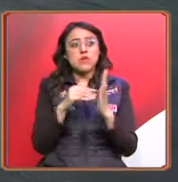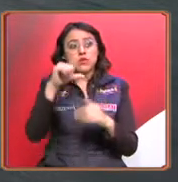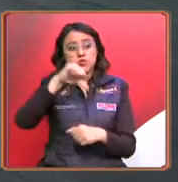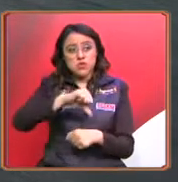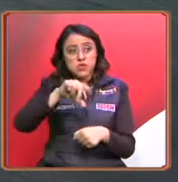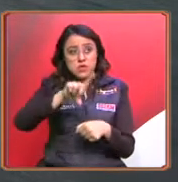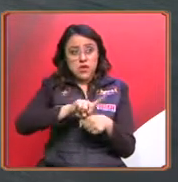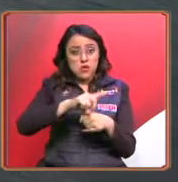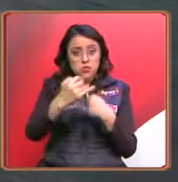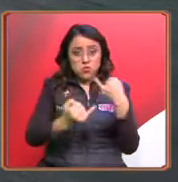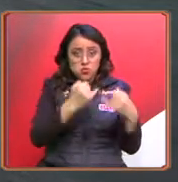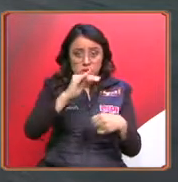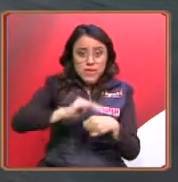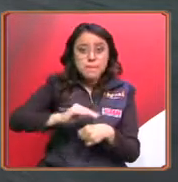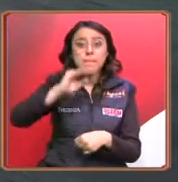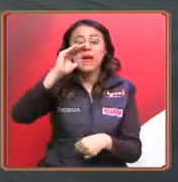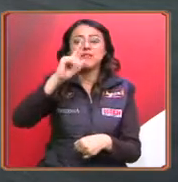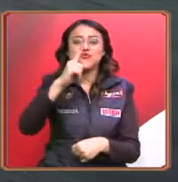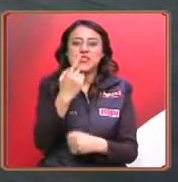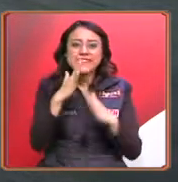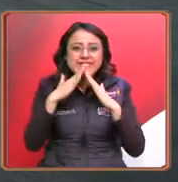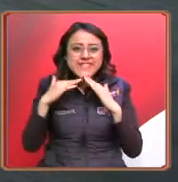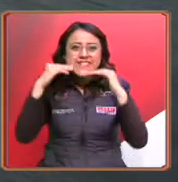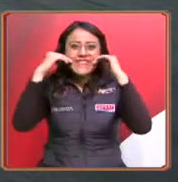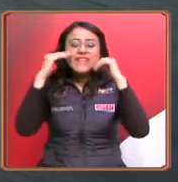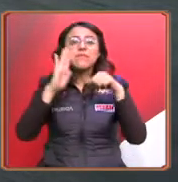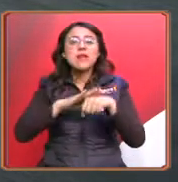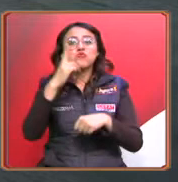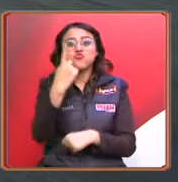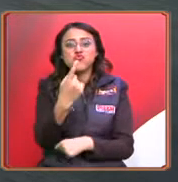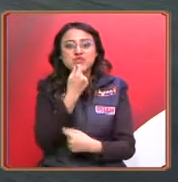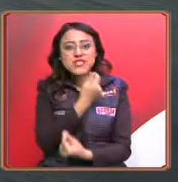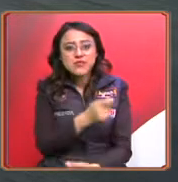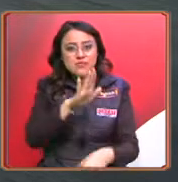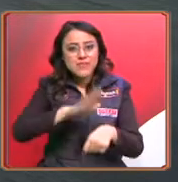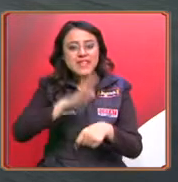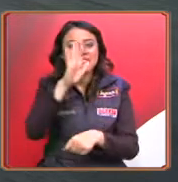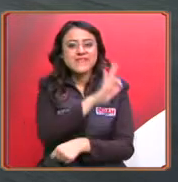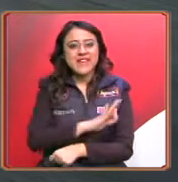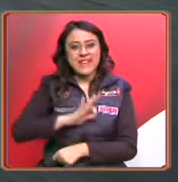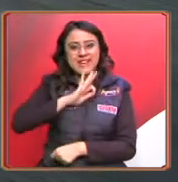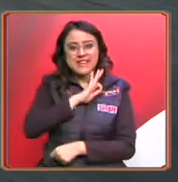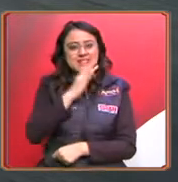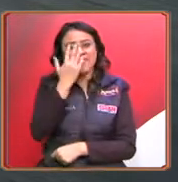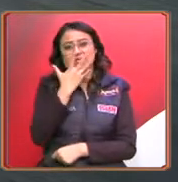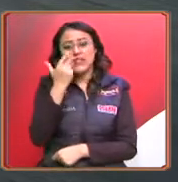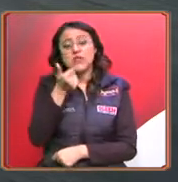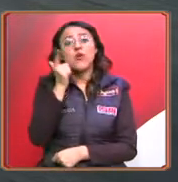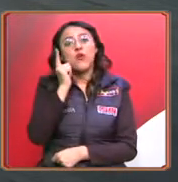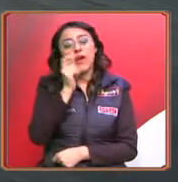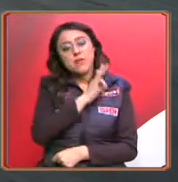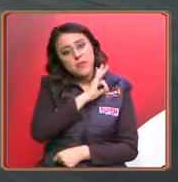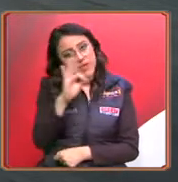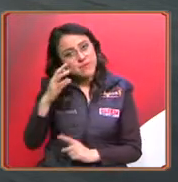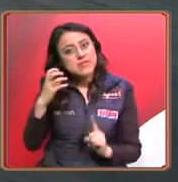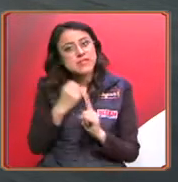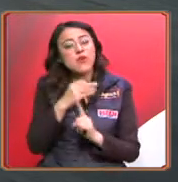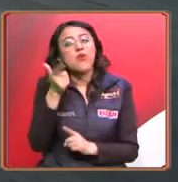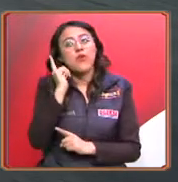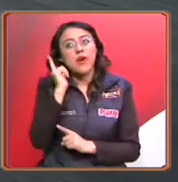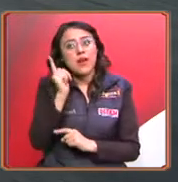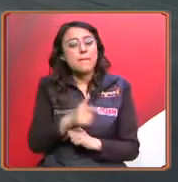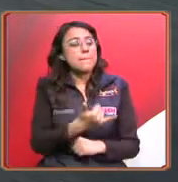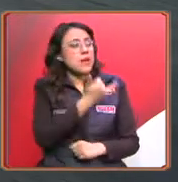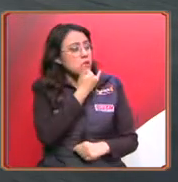por un juguete más, una sonrisa más, un niño más feliz. Que a todo, ojalá que lo logremos. Ojalá que lo